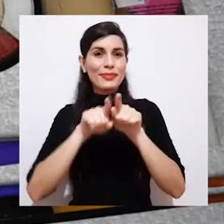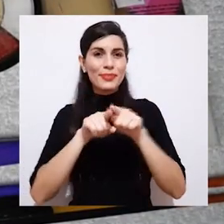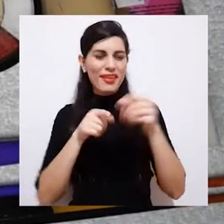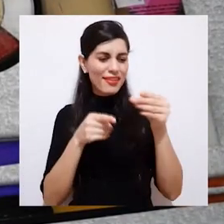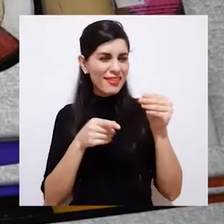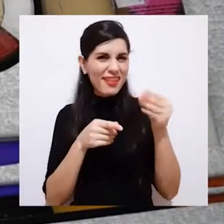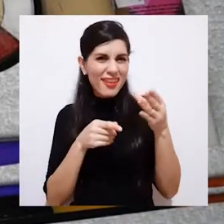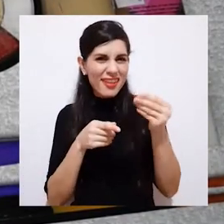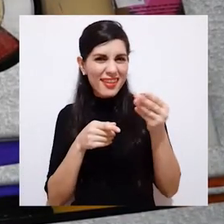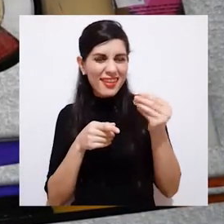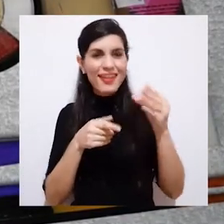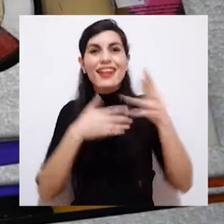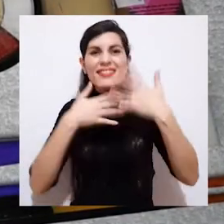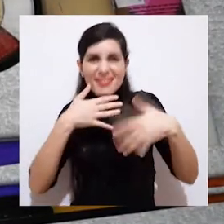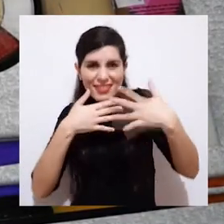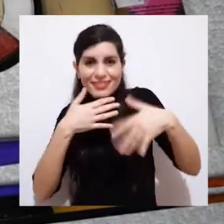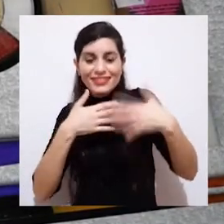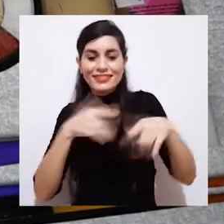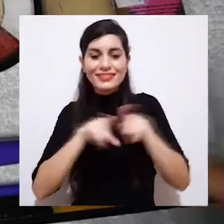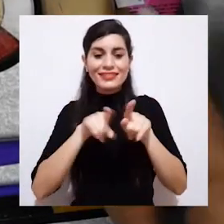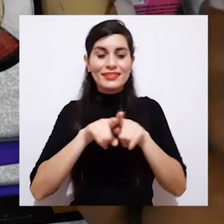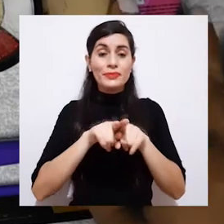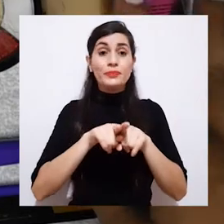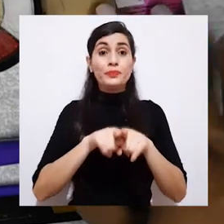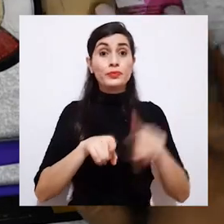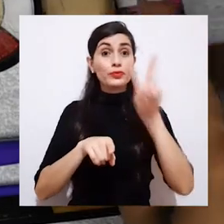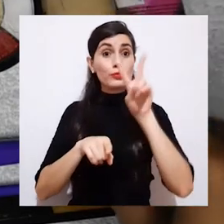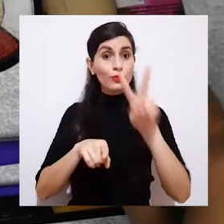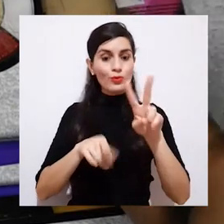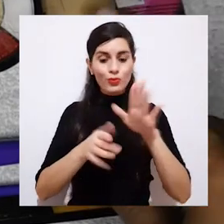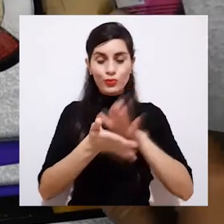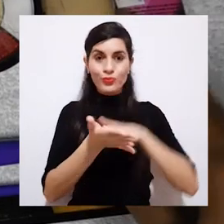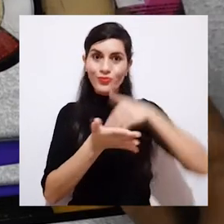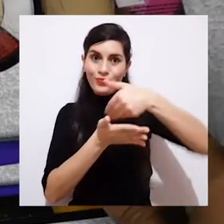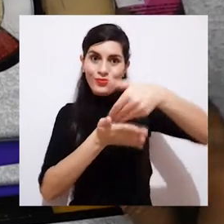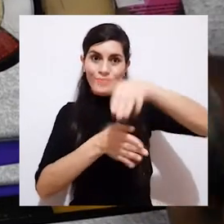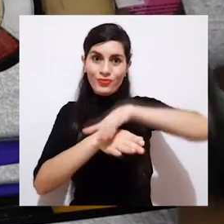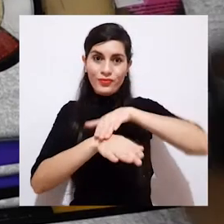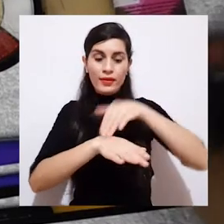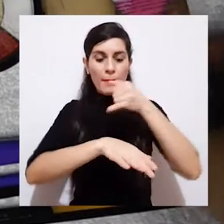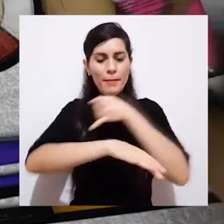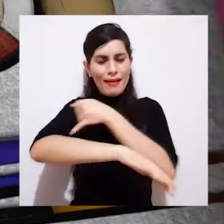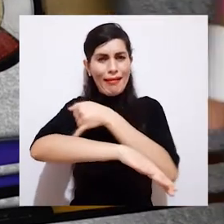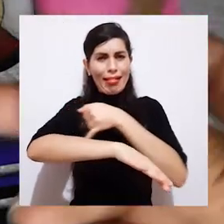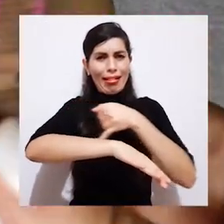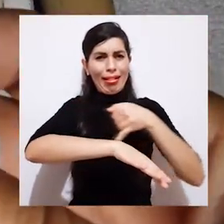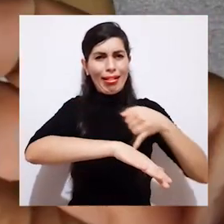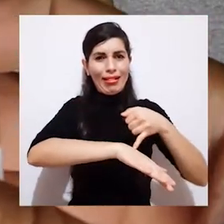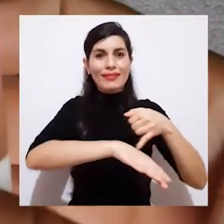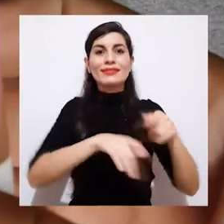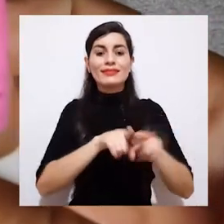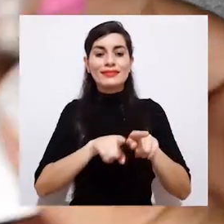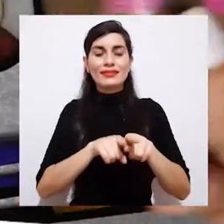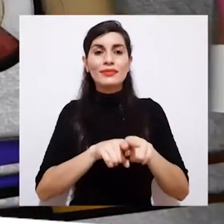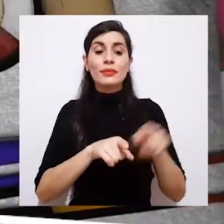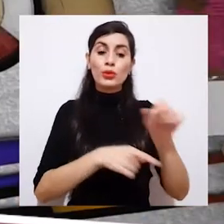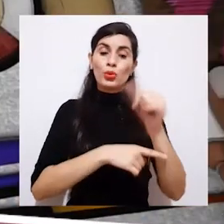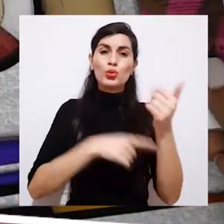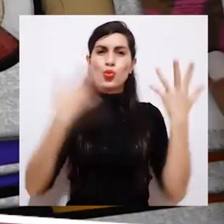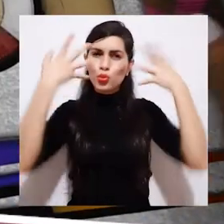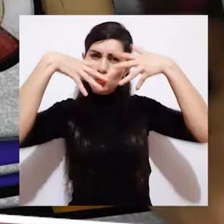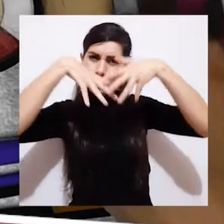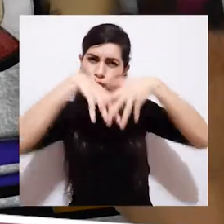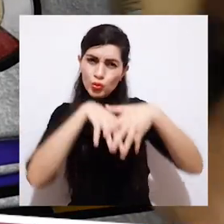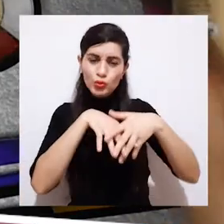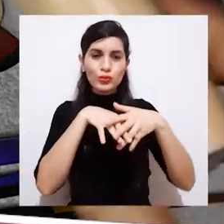gel. Dos tonos de base para matizar la herida. Podemos utilizar un tono más oscuro y otro que se asemeje